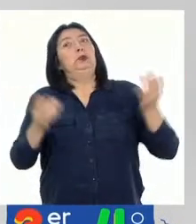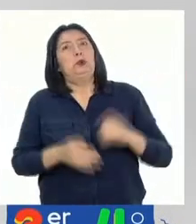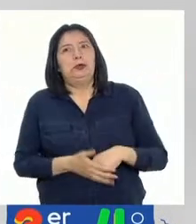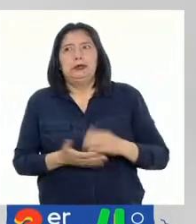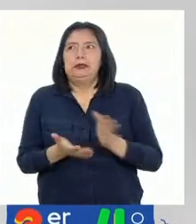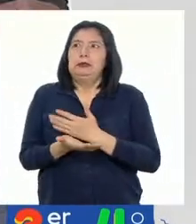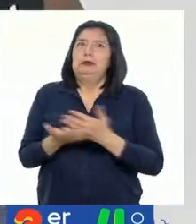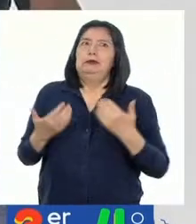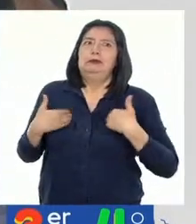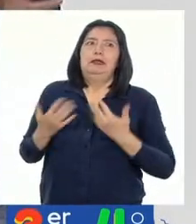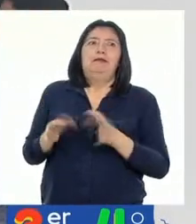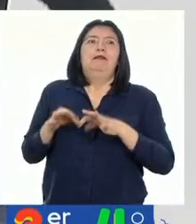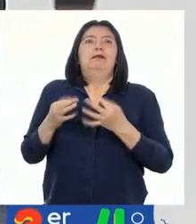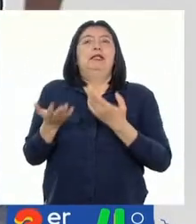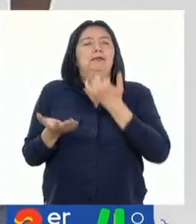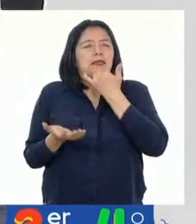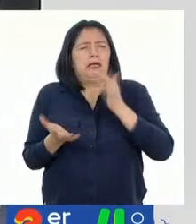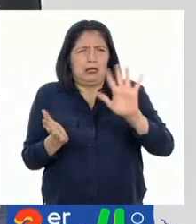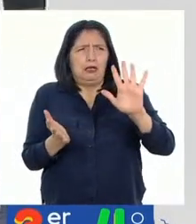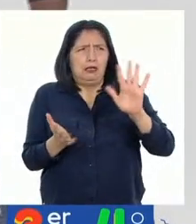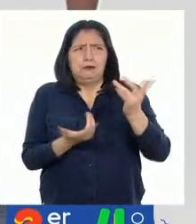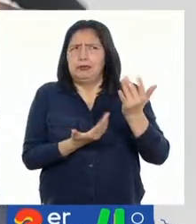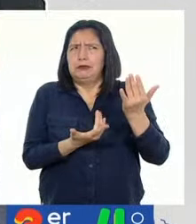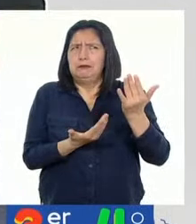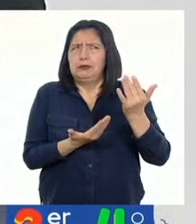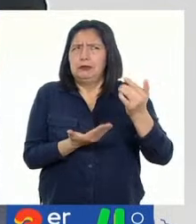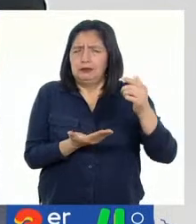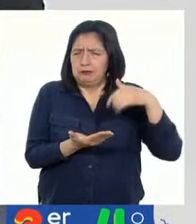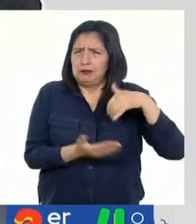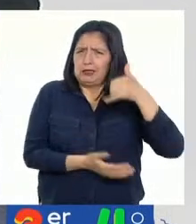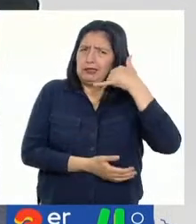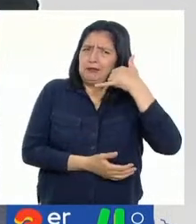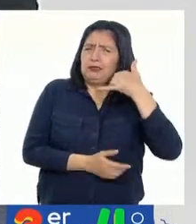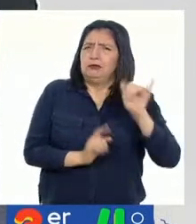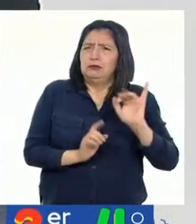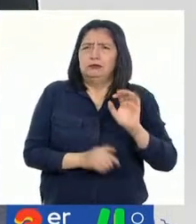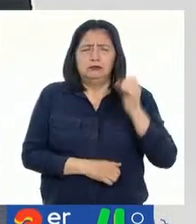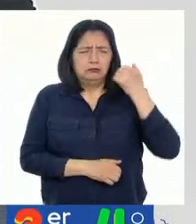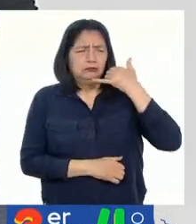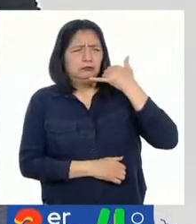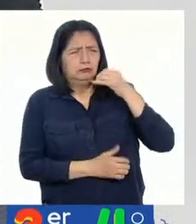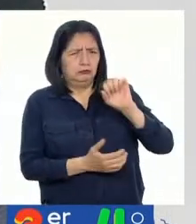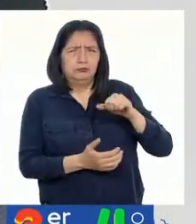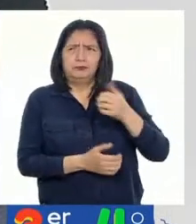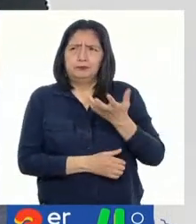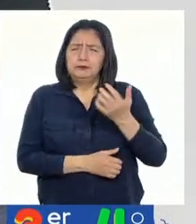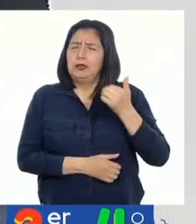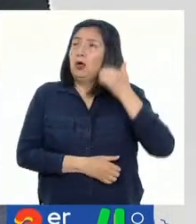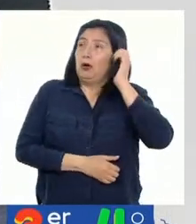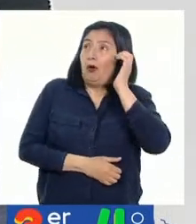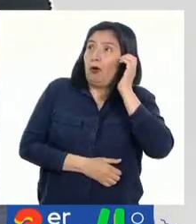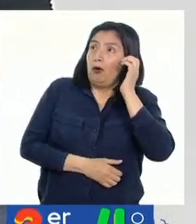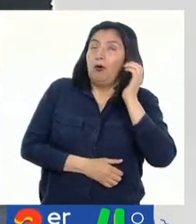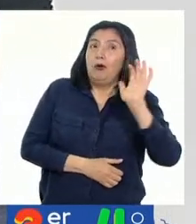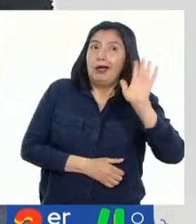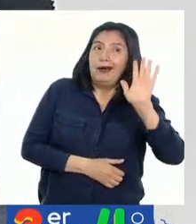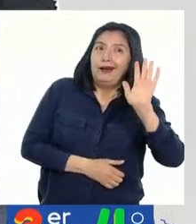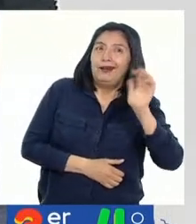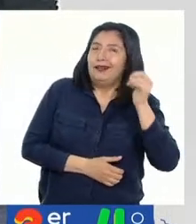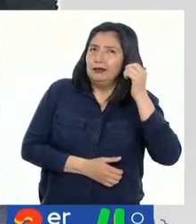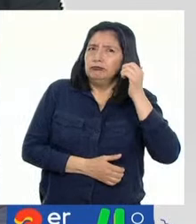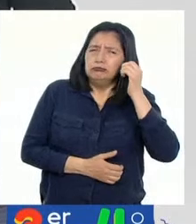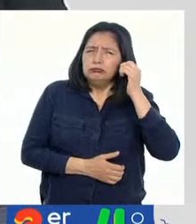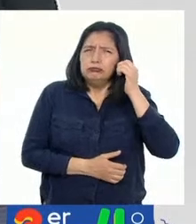seríamos sin ellas? Esperen un ratito, creo que me están llamando. ¿Sí? ¿Aló?